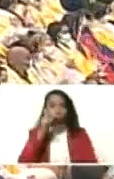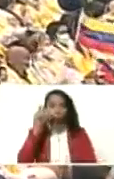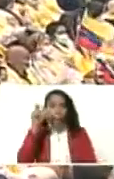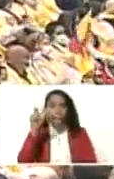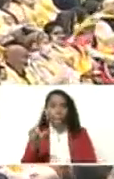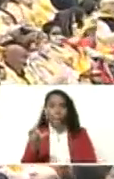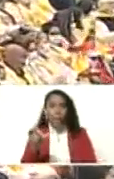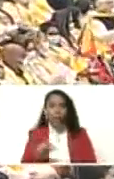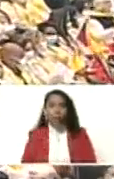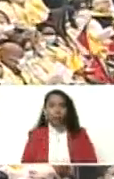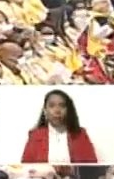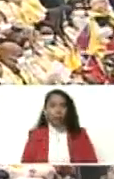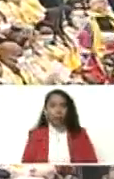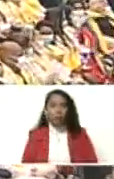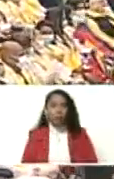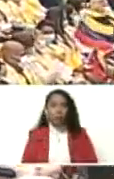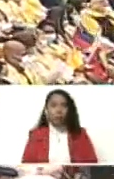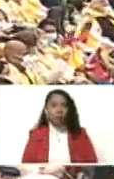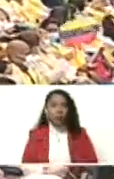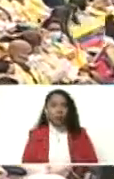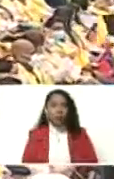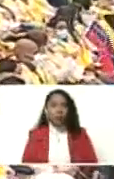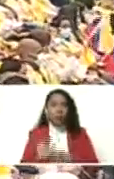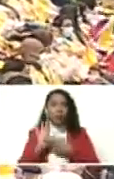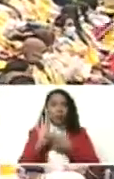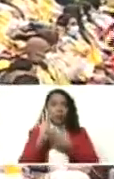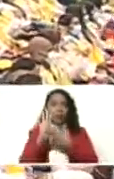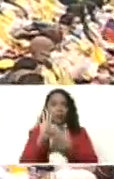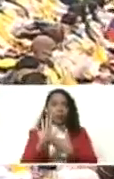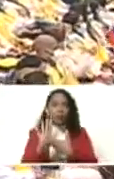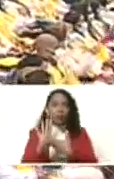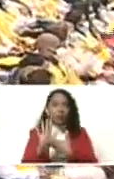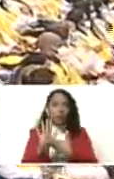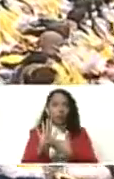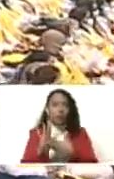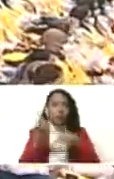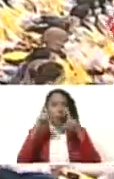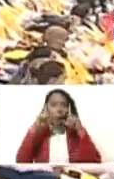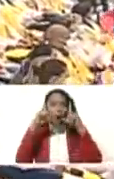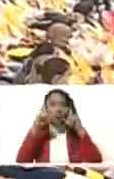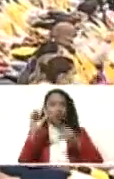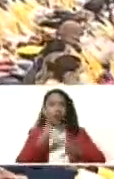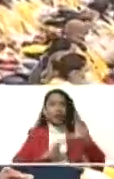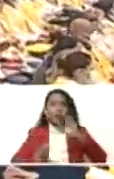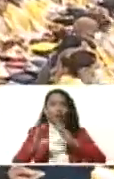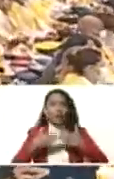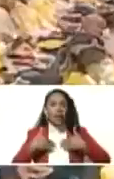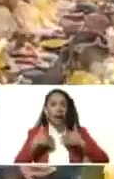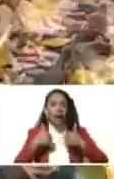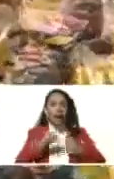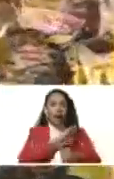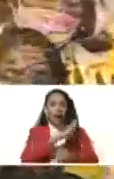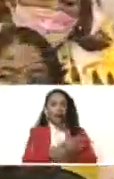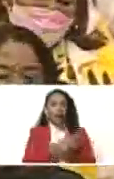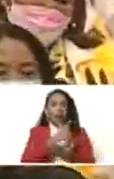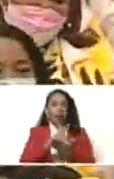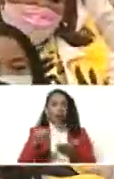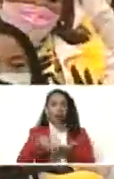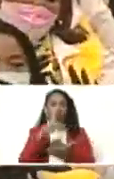Antonio Correa Rondón, en representación de los profesionales de la ciencia de la salud de la Fuerza Armada